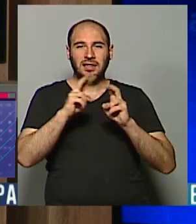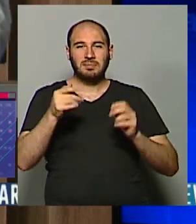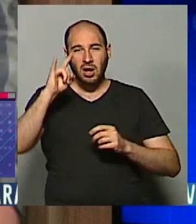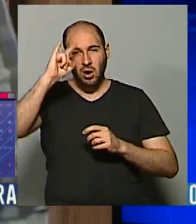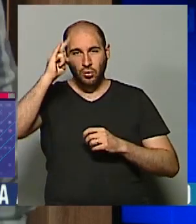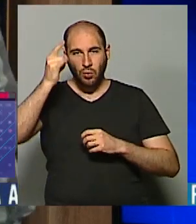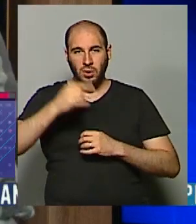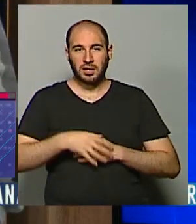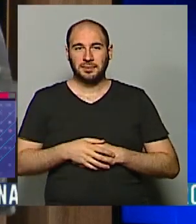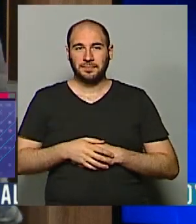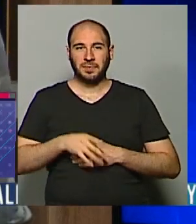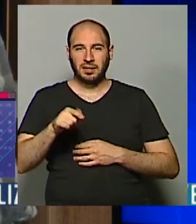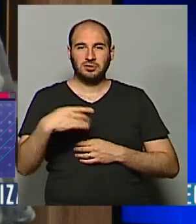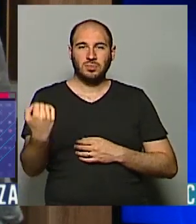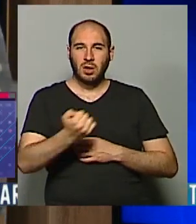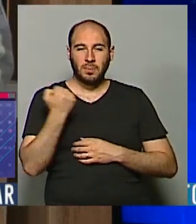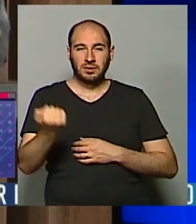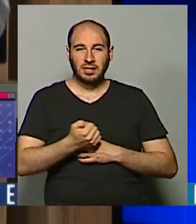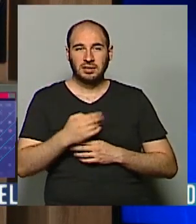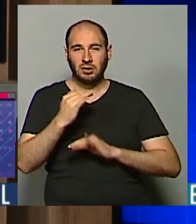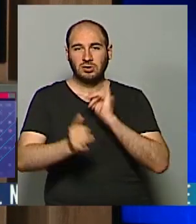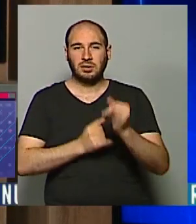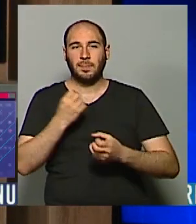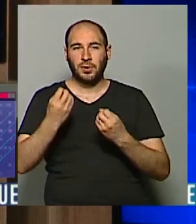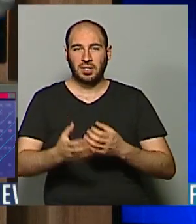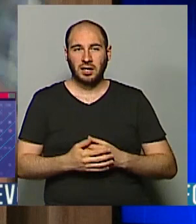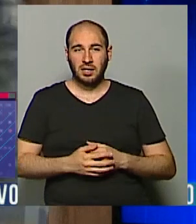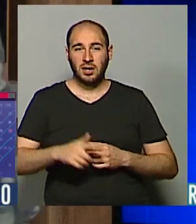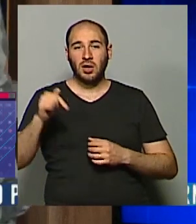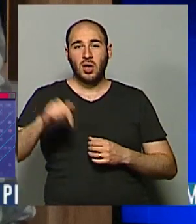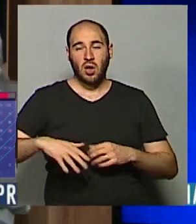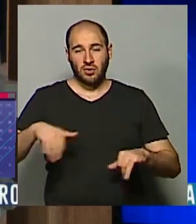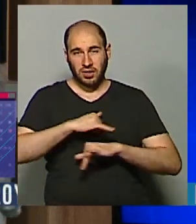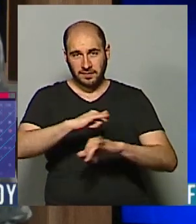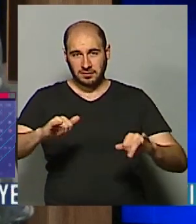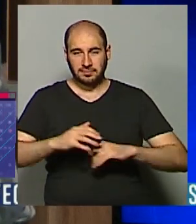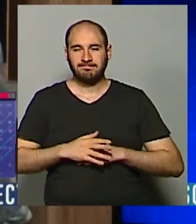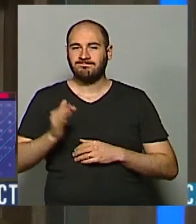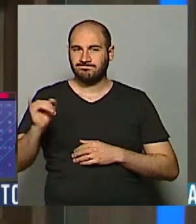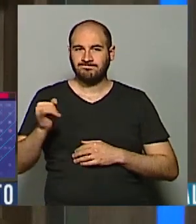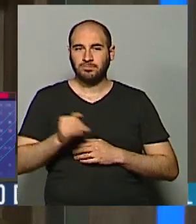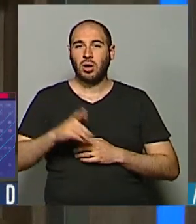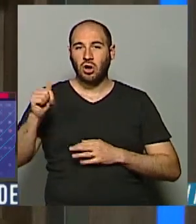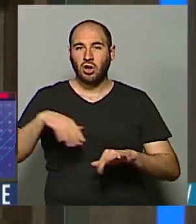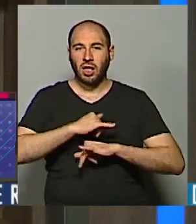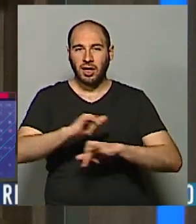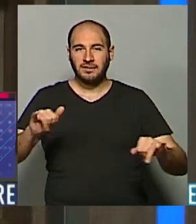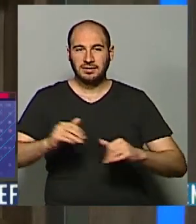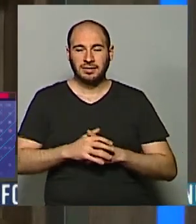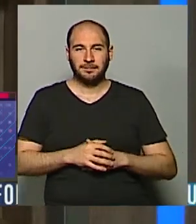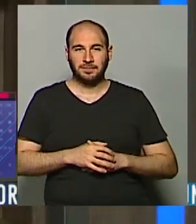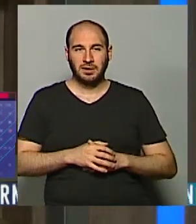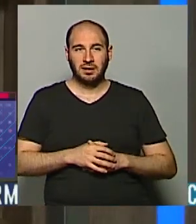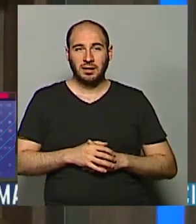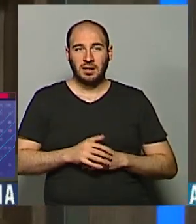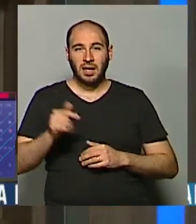Uruguay es fundamental tocarlo porque bueno, hoy mismo se conoció la noticia. Exactamente, hoy se conoció la noticia de que, si